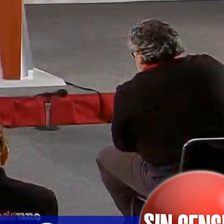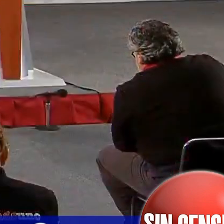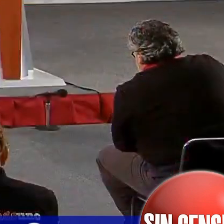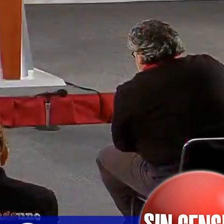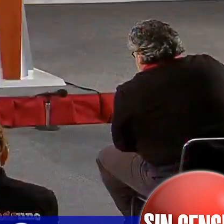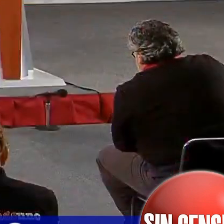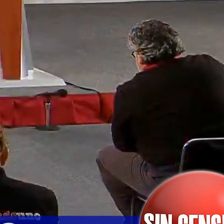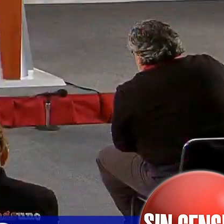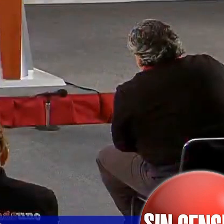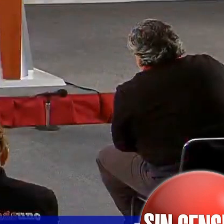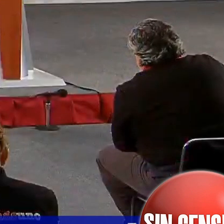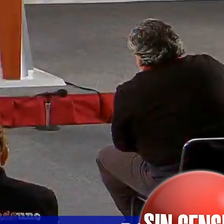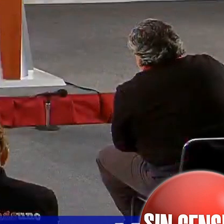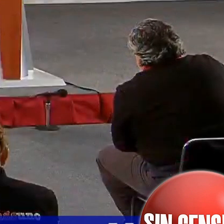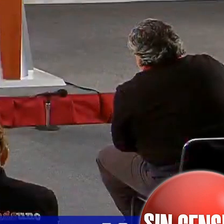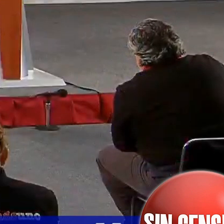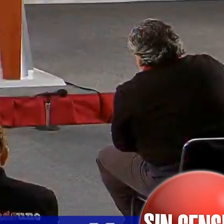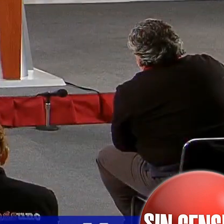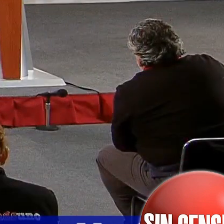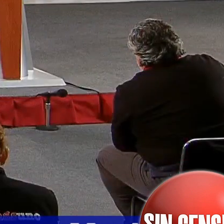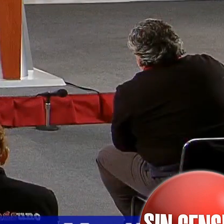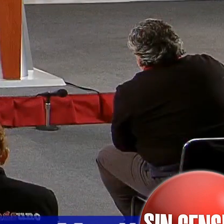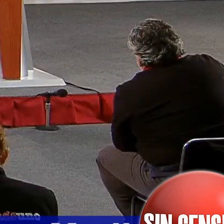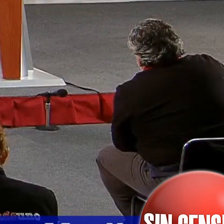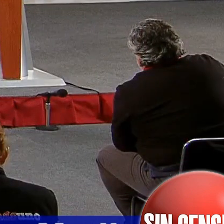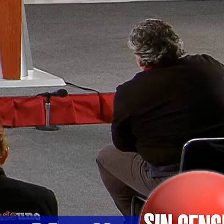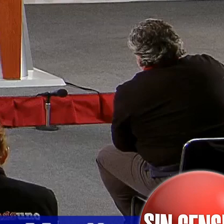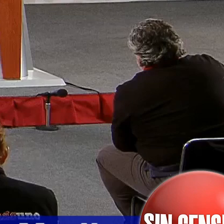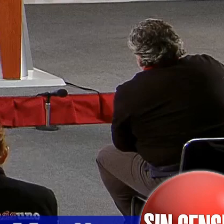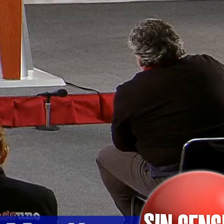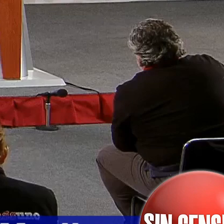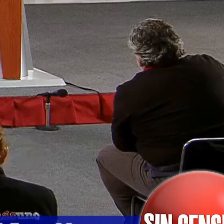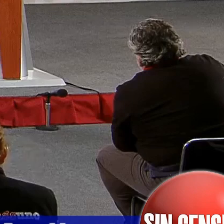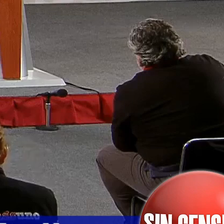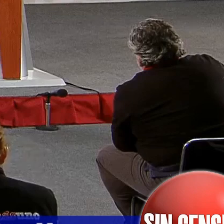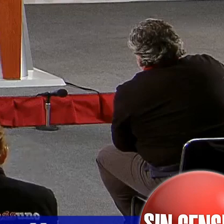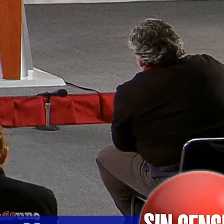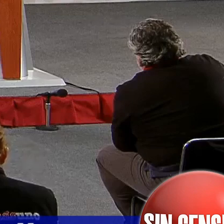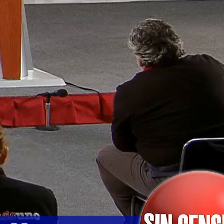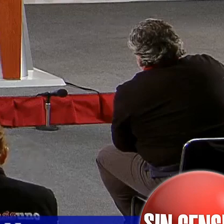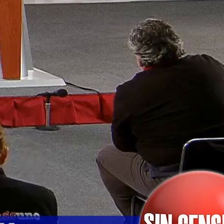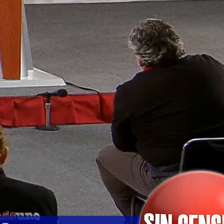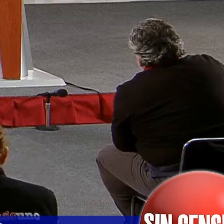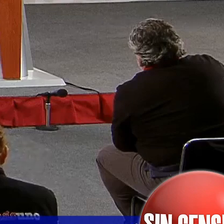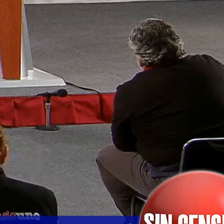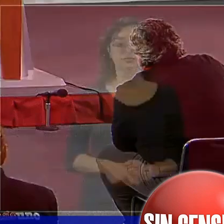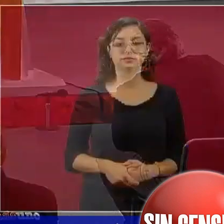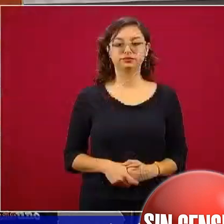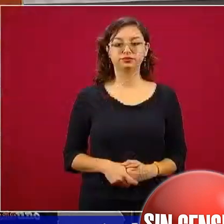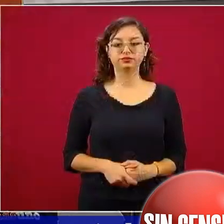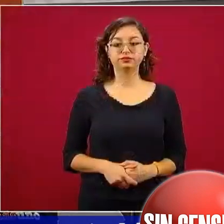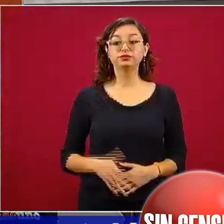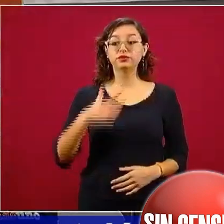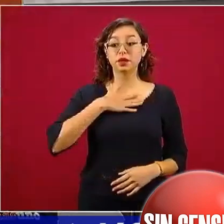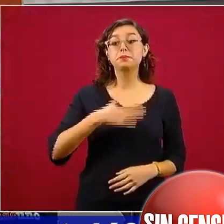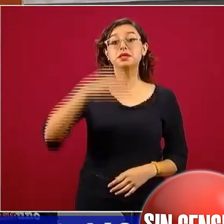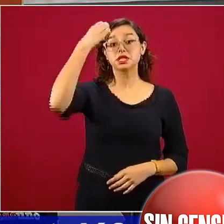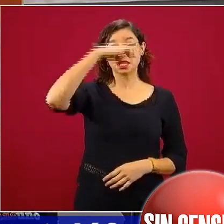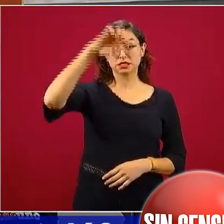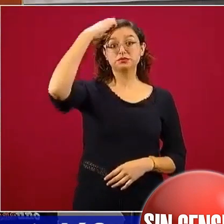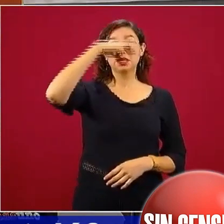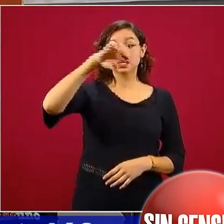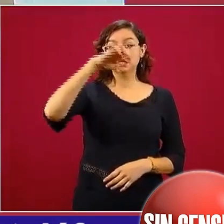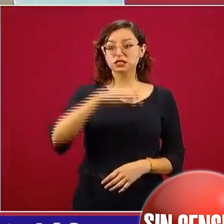Bueno, eso es lo que yo tengo de experiencia. A mí quien me ha sacado a flote,